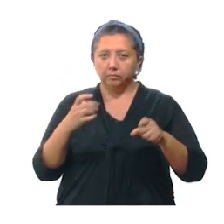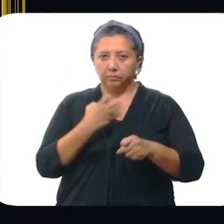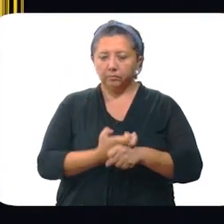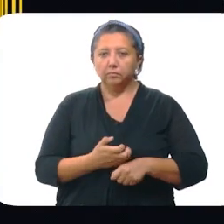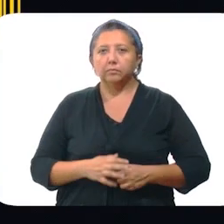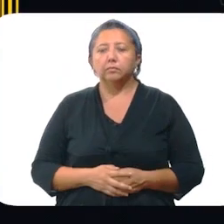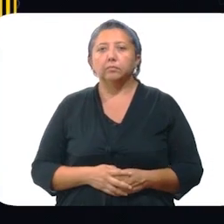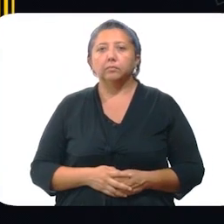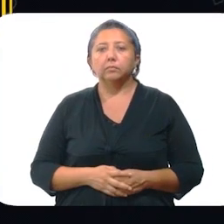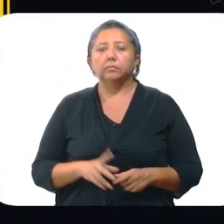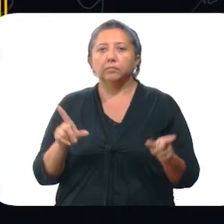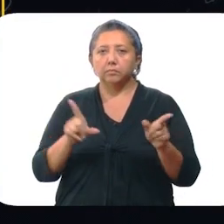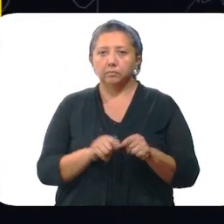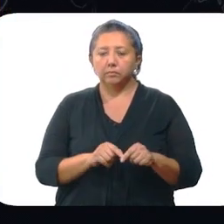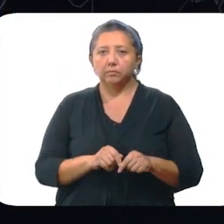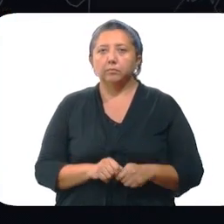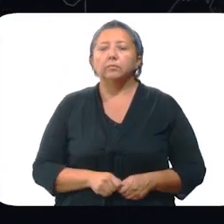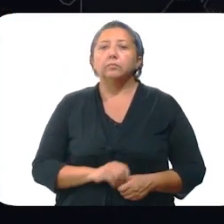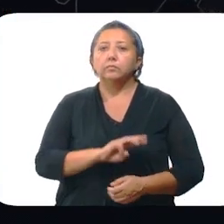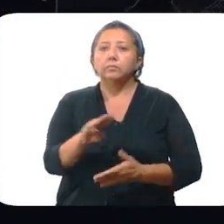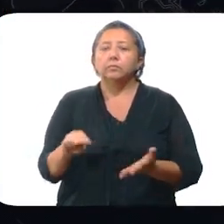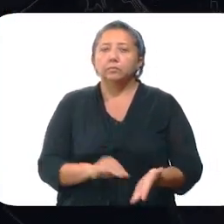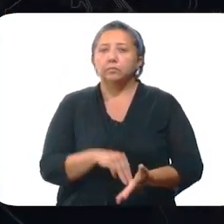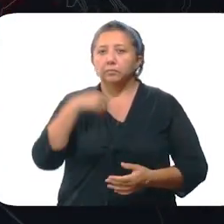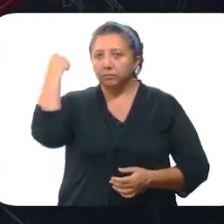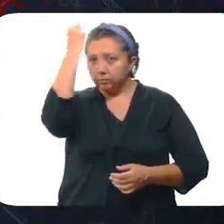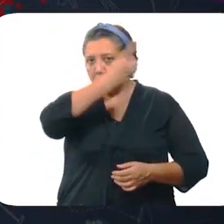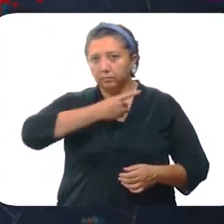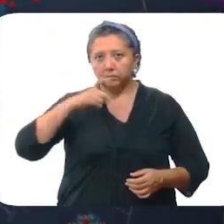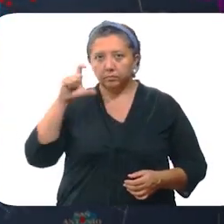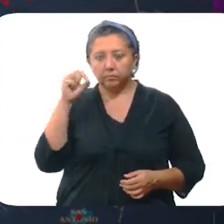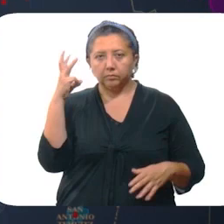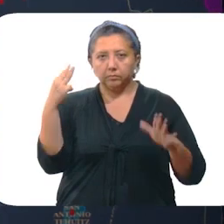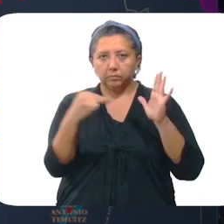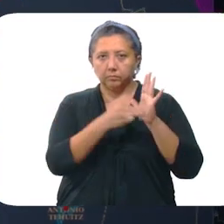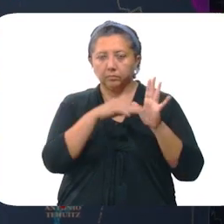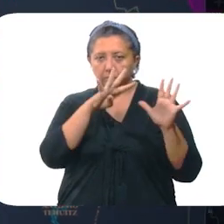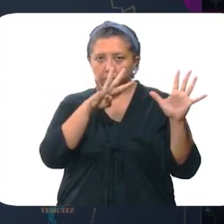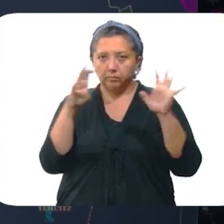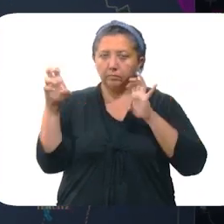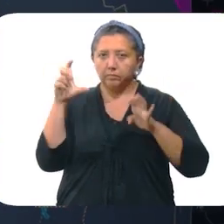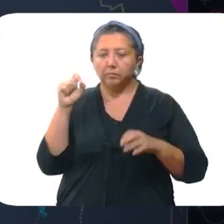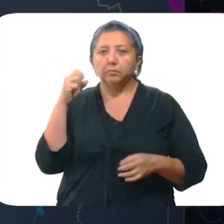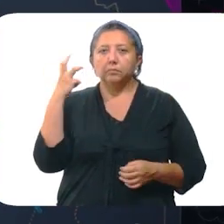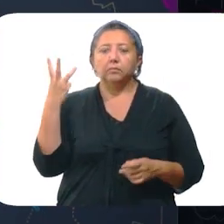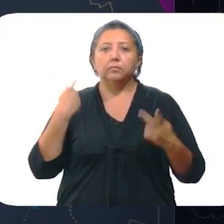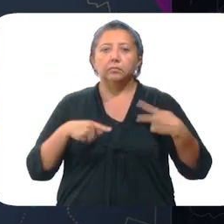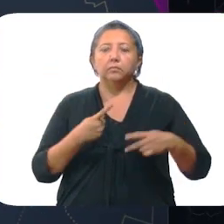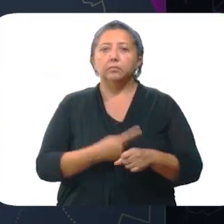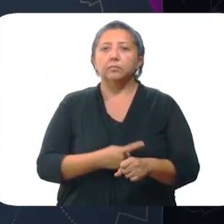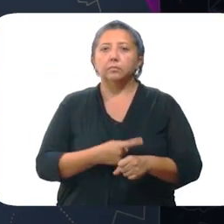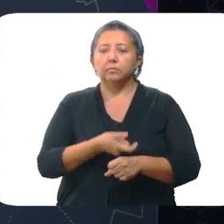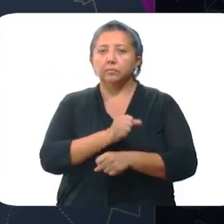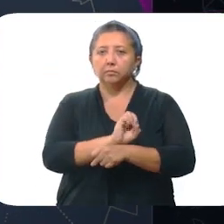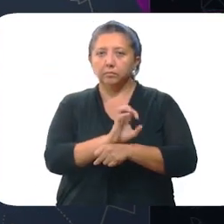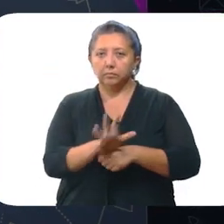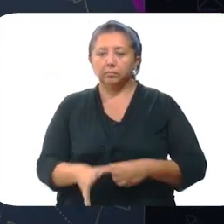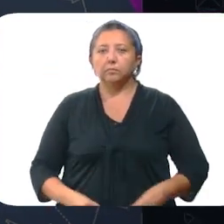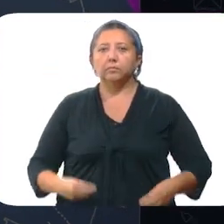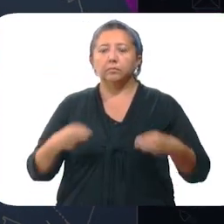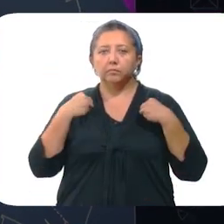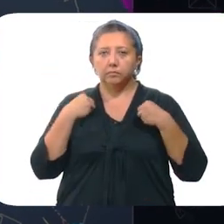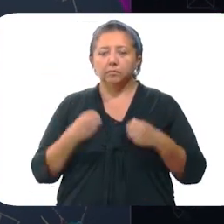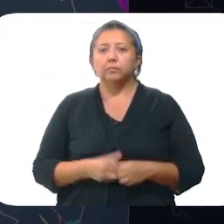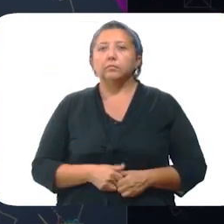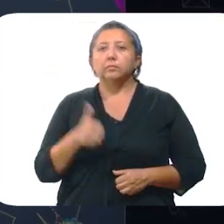estado. Específicamente, en Mérida se han diagnosticado 23.923 personas contagiadas de coronavirus, que